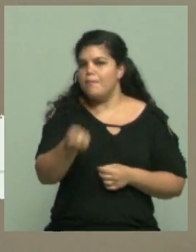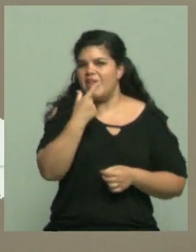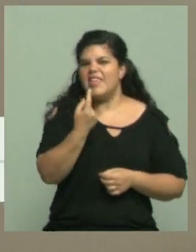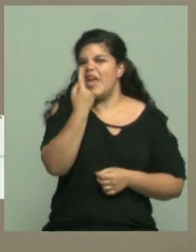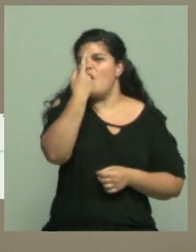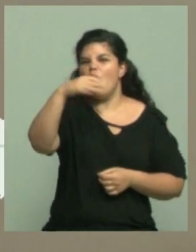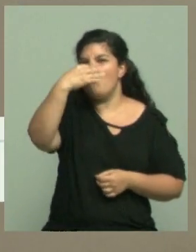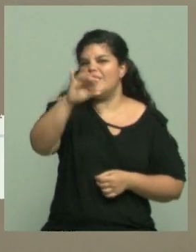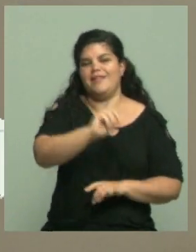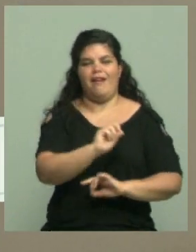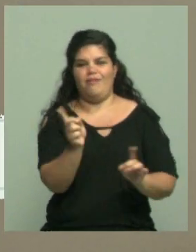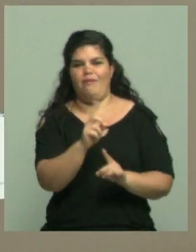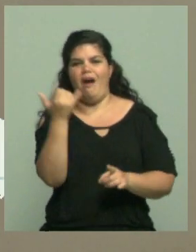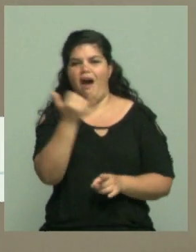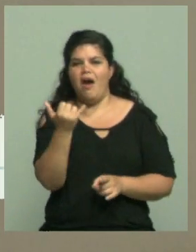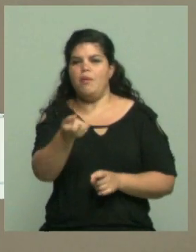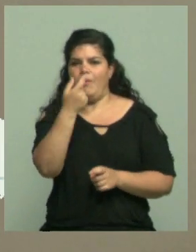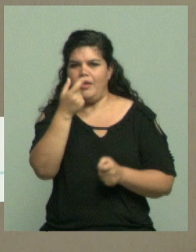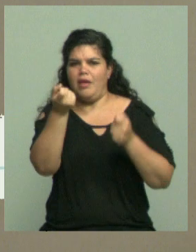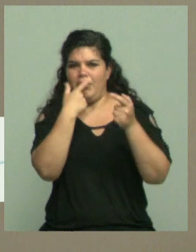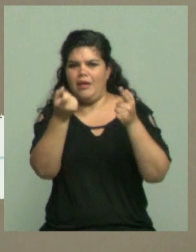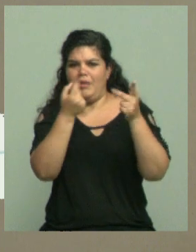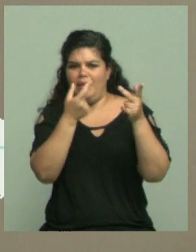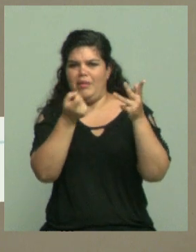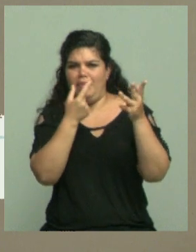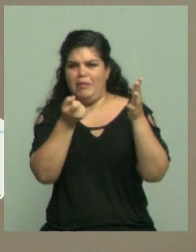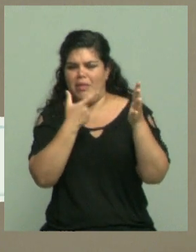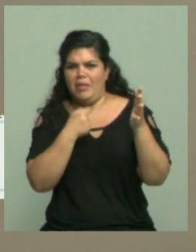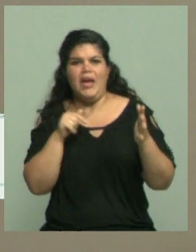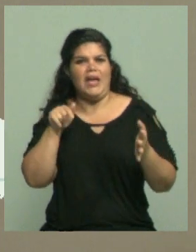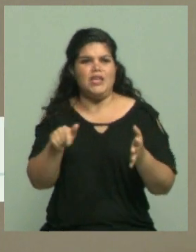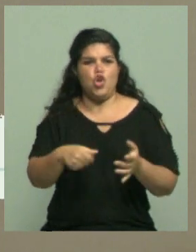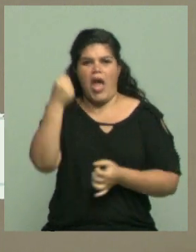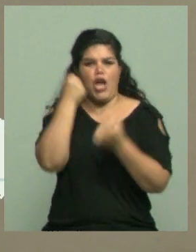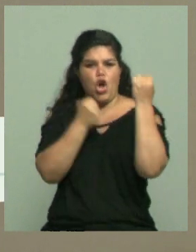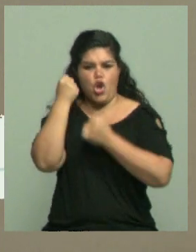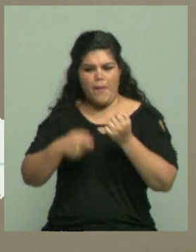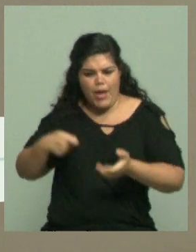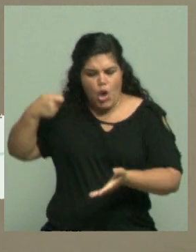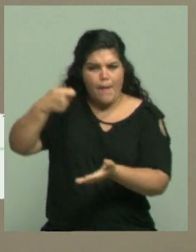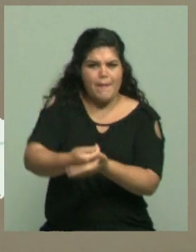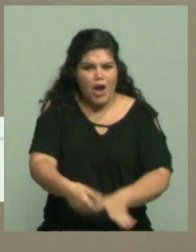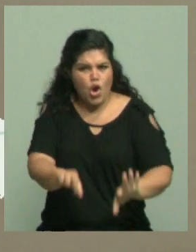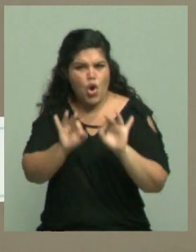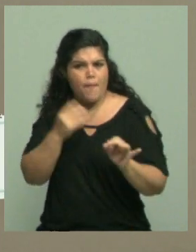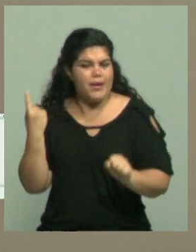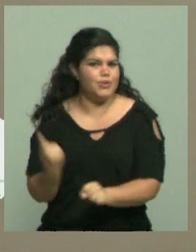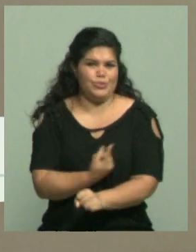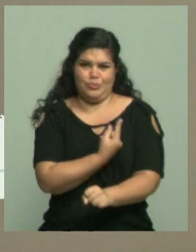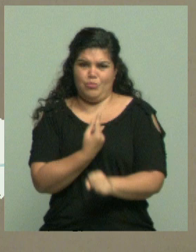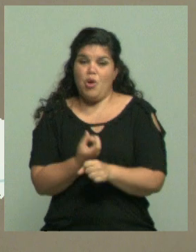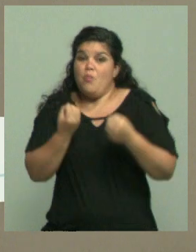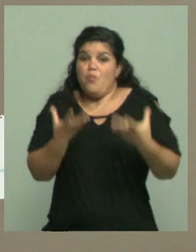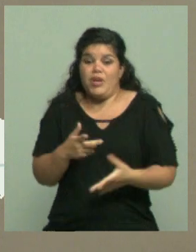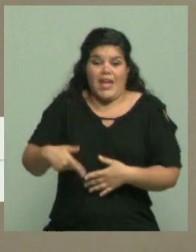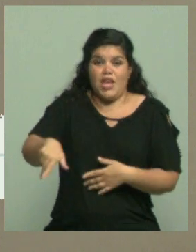Sí. Está claro que es más de un remedio y eso en la economía tiene un impacto, teniendo en cuenta que el poder adquisitivo, volvemos a